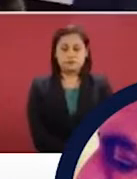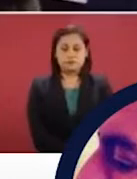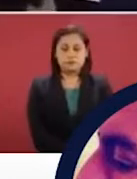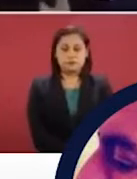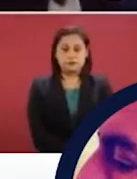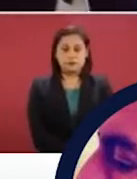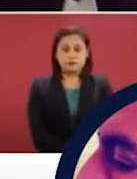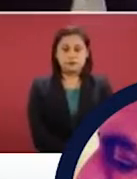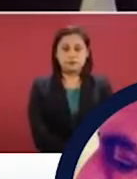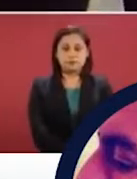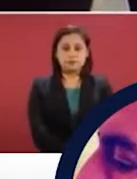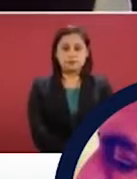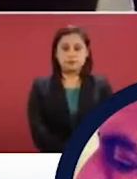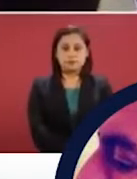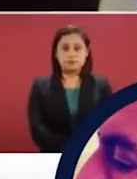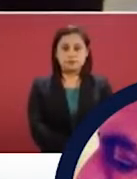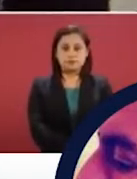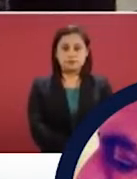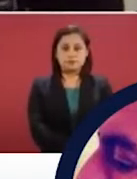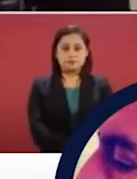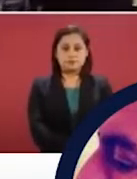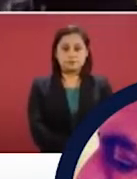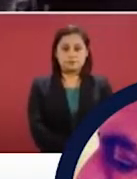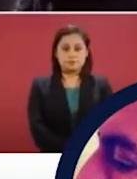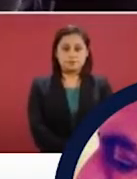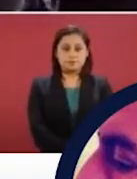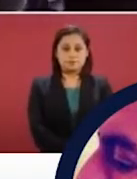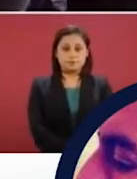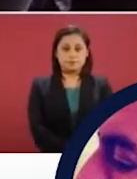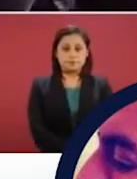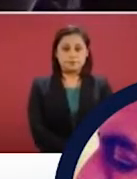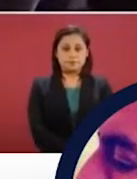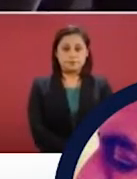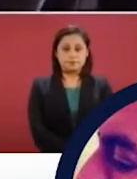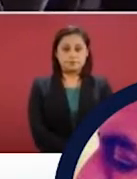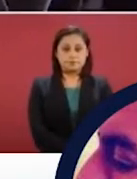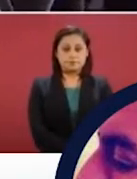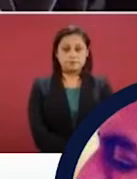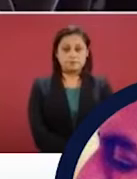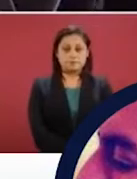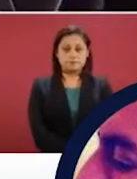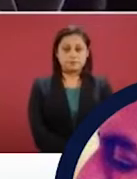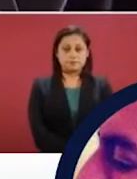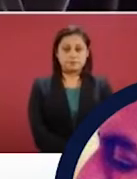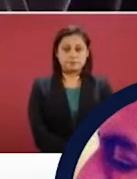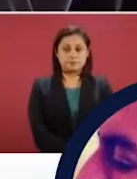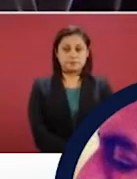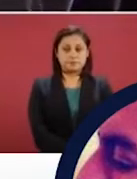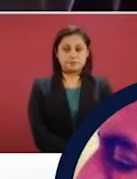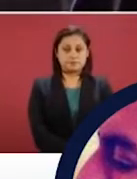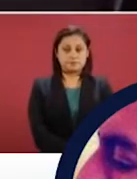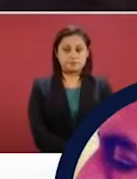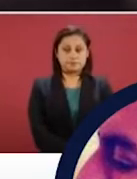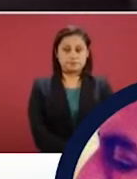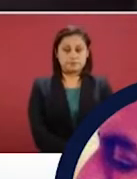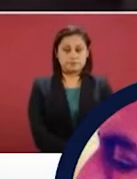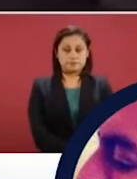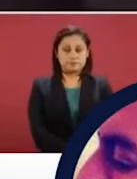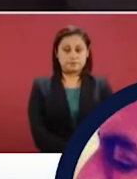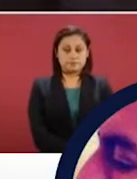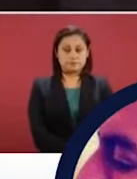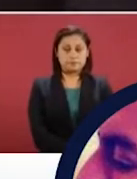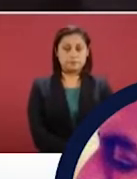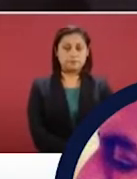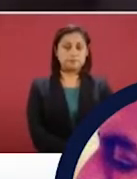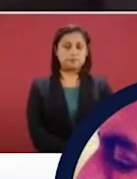necesita a los empresarios mexicanos para pues sacar adelante al país y sobre todo reactivar la economía. El jefe de la oficina